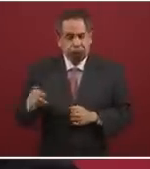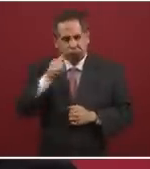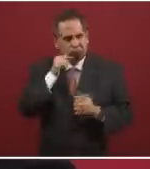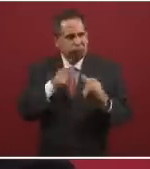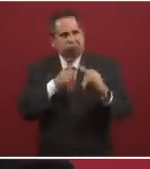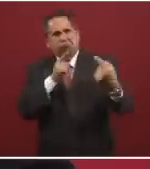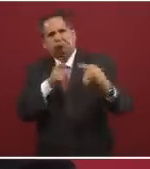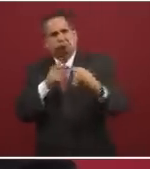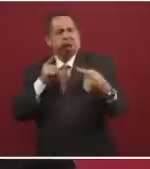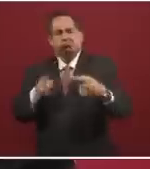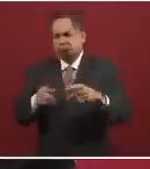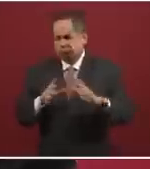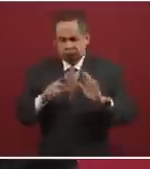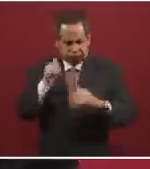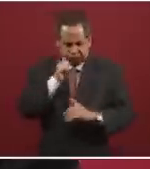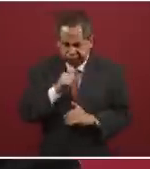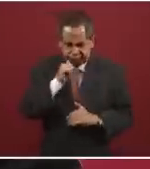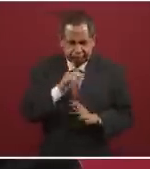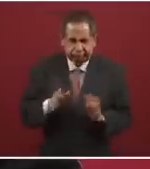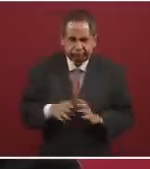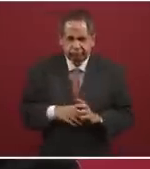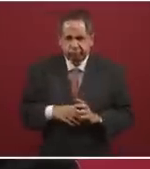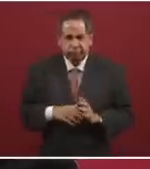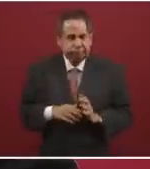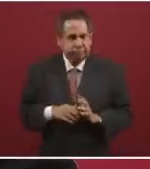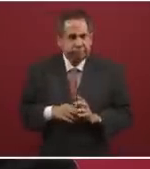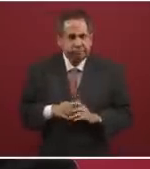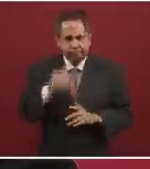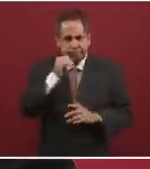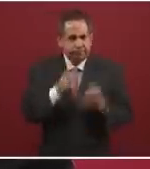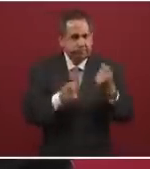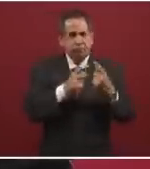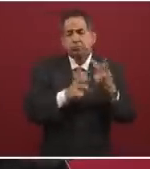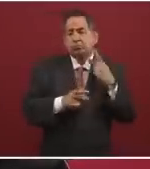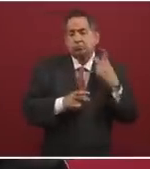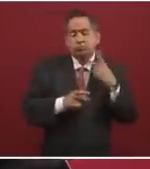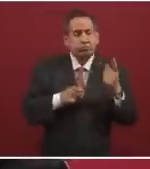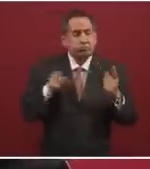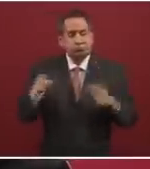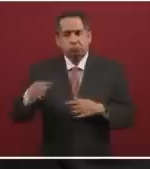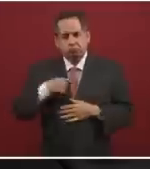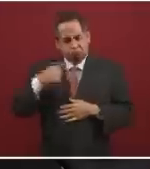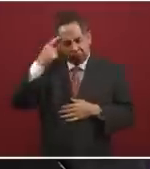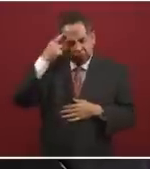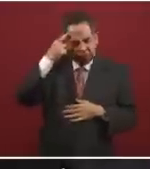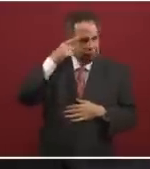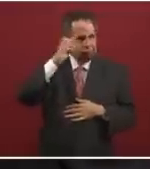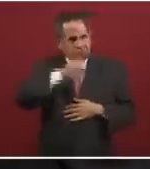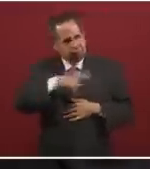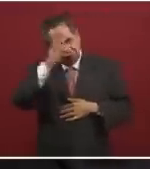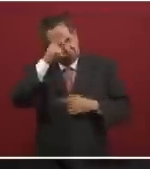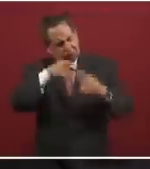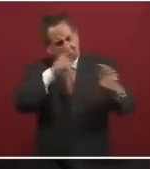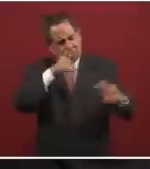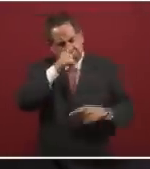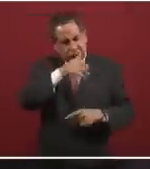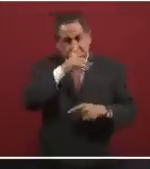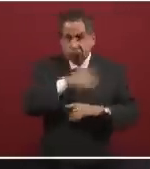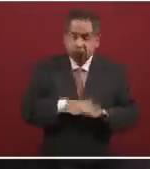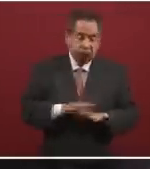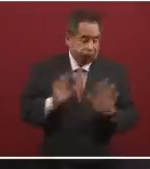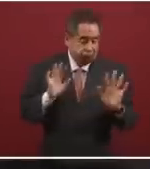opositor a ciertas políticas que considera inadecuadas.